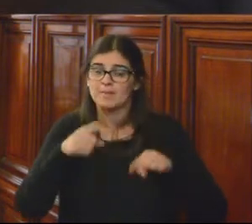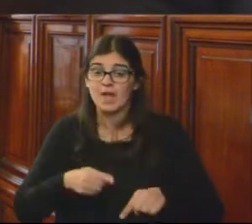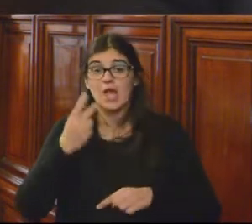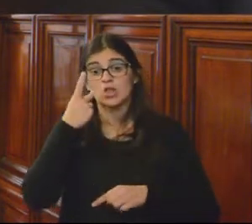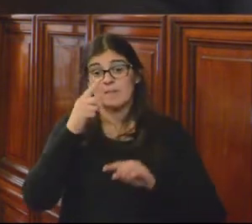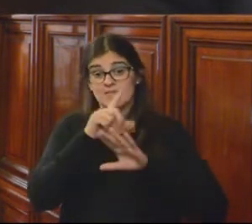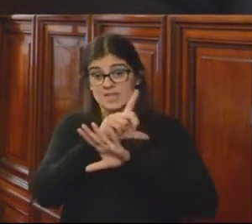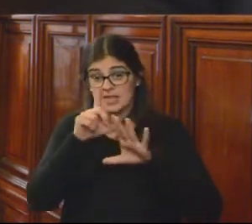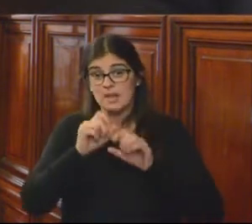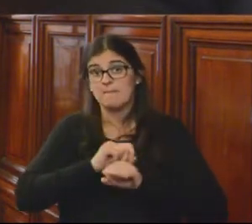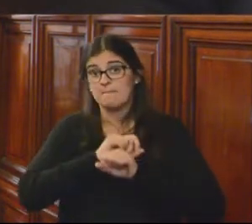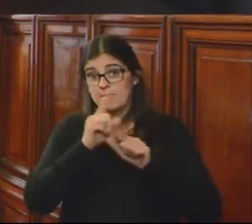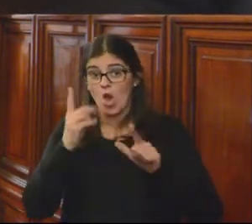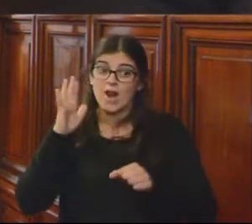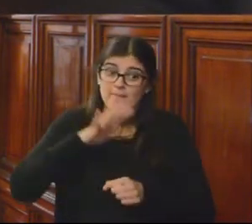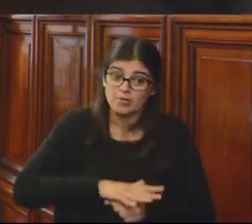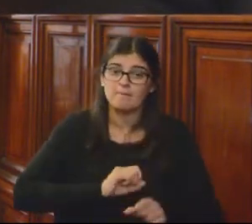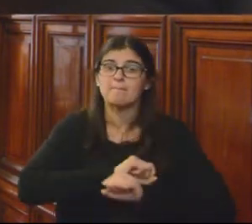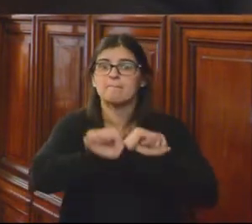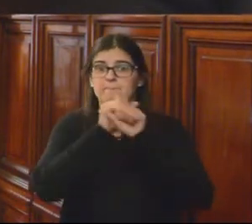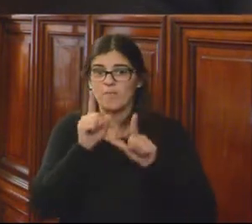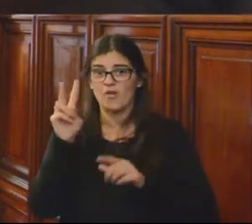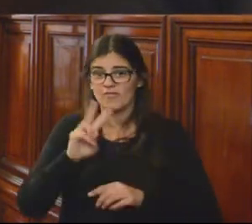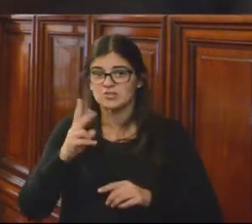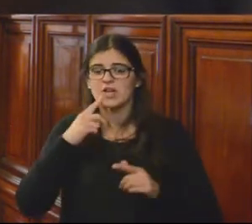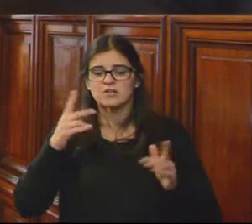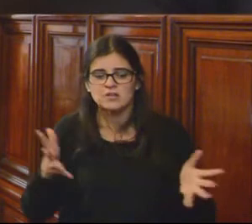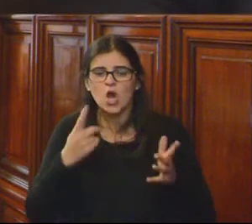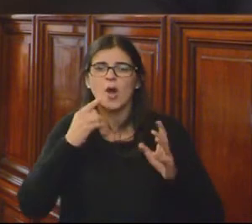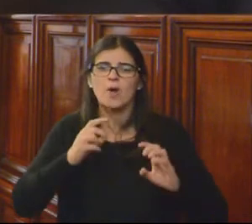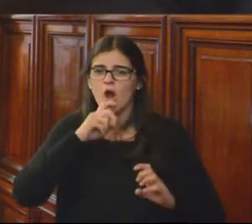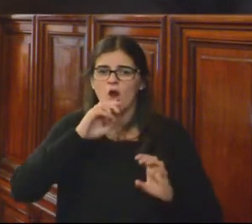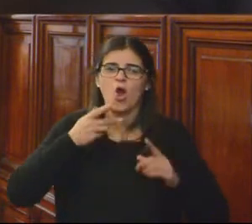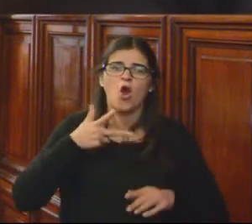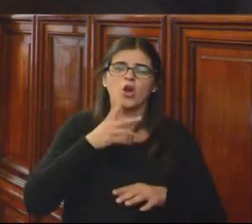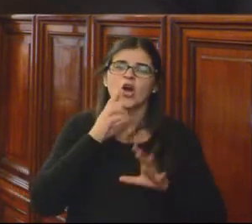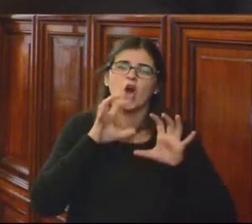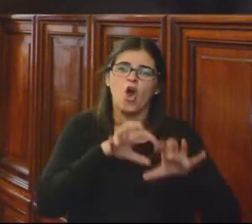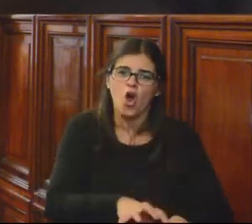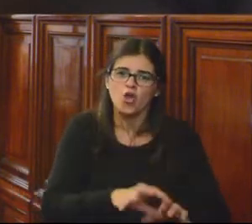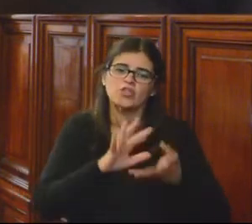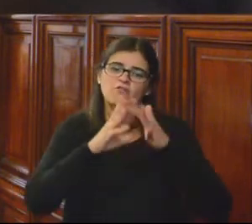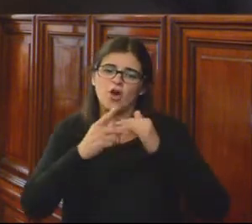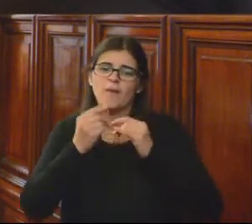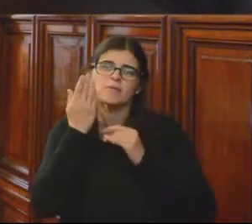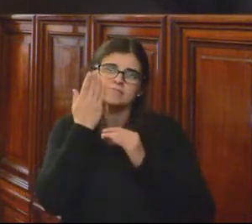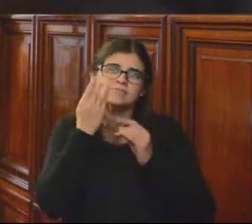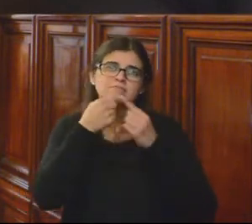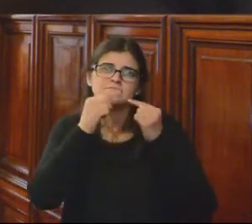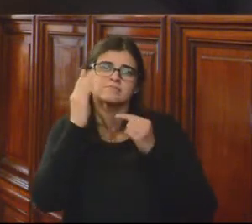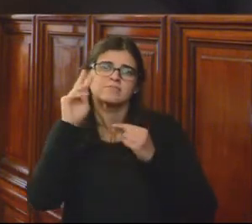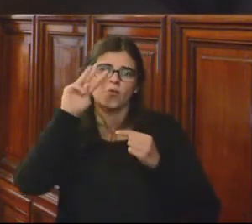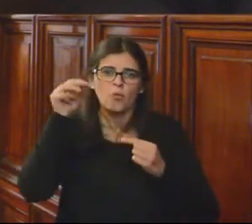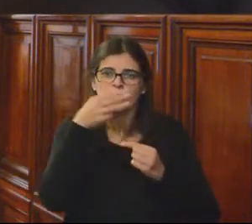2017 es aún más abierta la represión en Venezuela. La incitación al odio con el uso del sistema de medios públicos, las redes sociales y la arenga